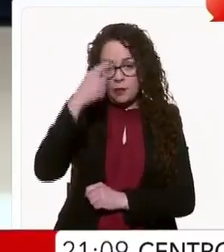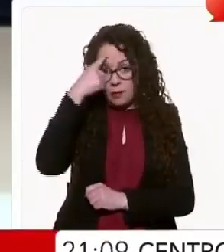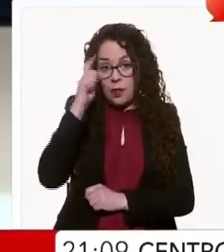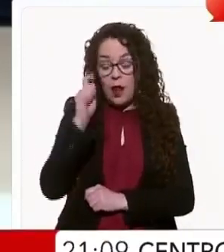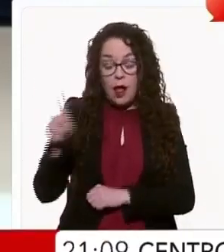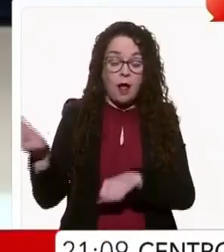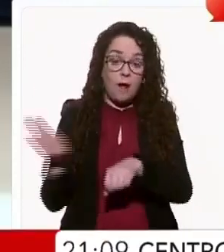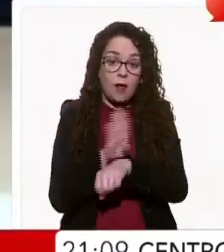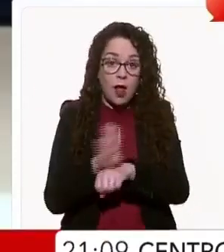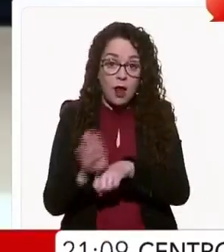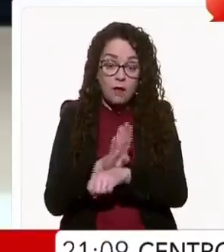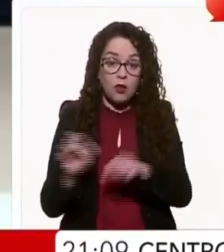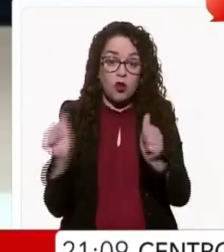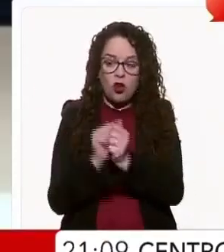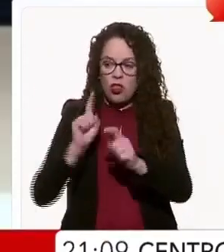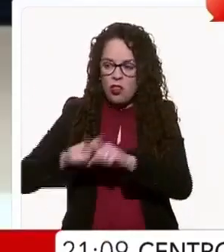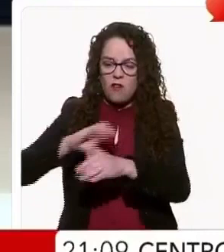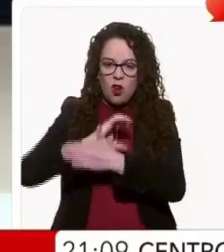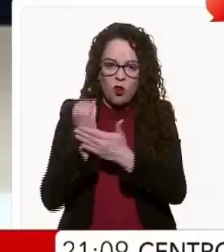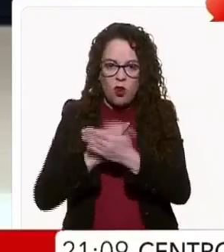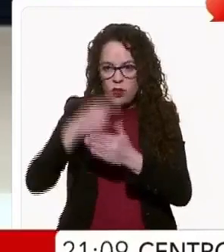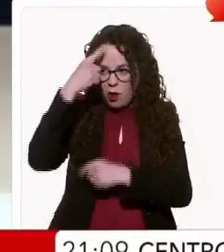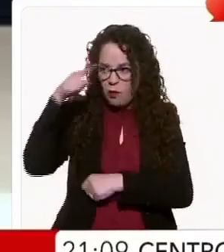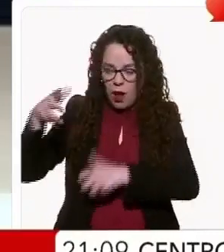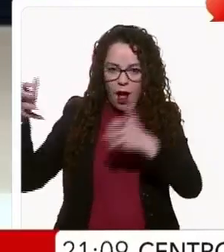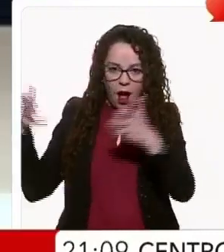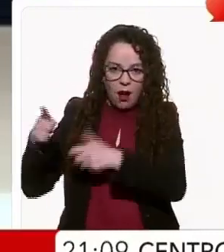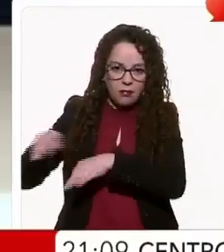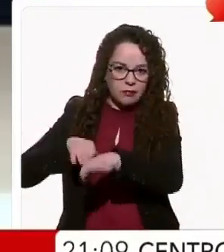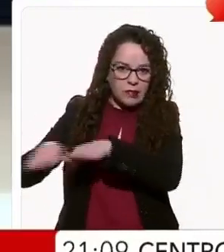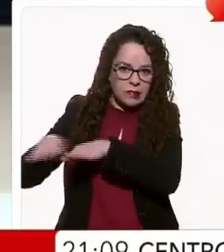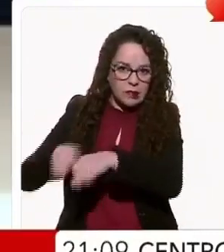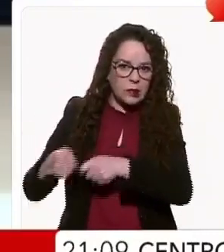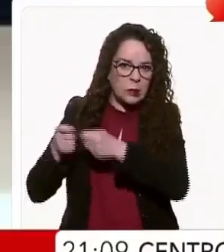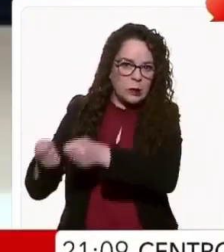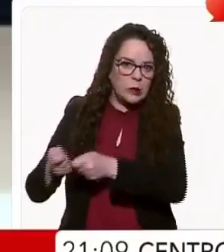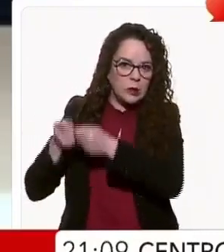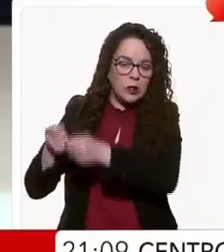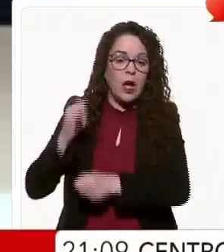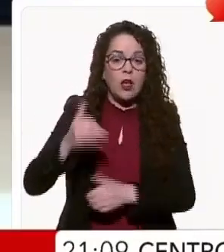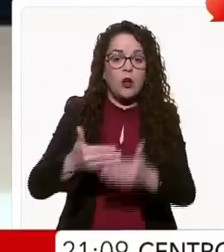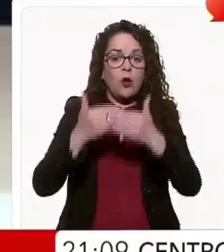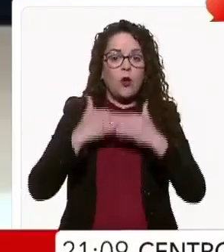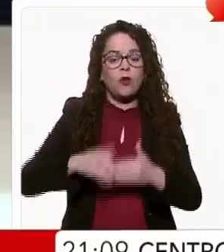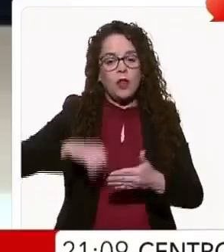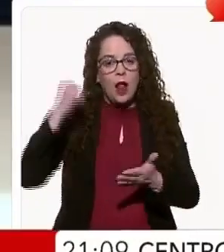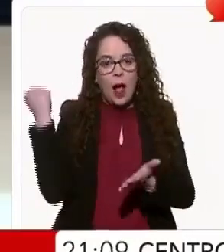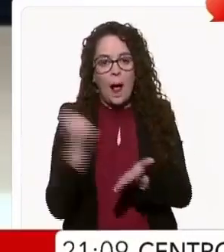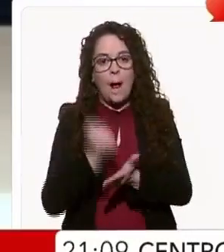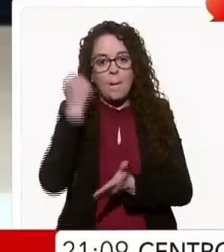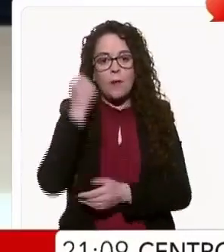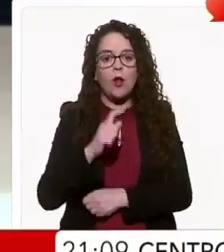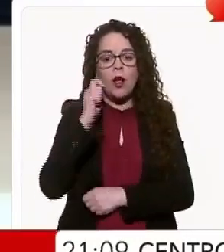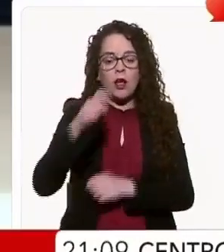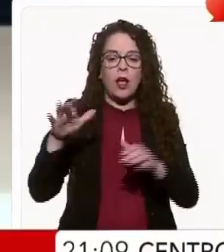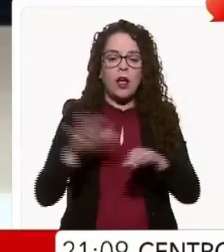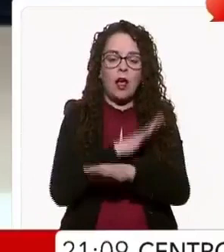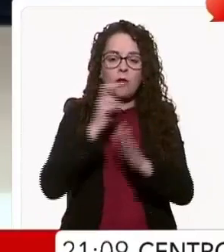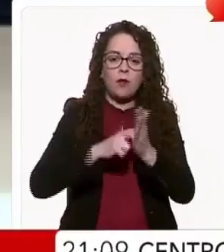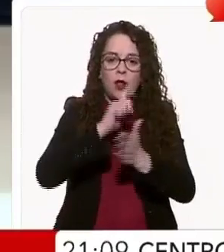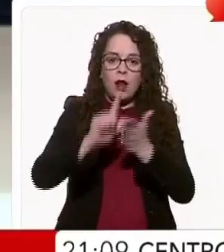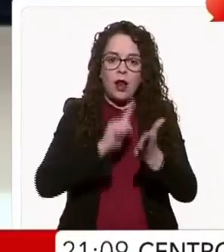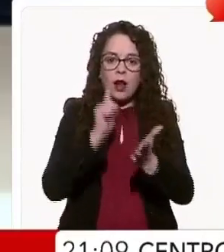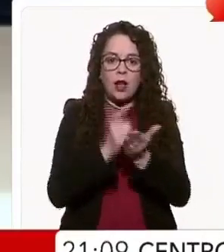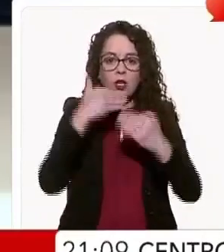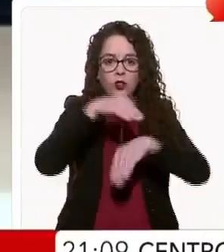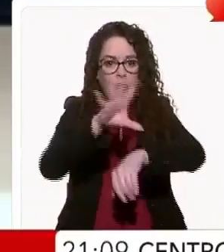contratos y, por otro lado, empujar que se aprobara una reforma energética, la reforma de Peña Nieto. Por el otro lado, se trata